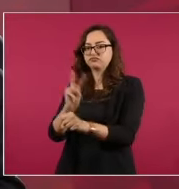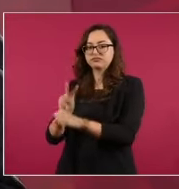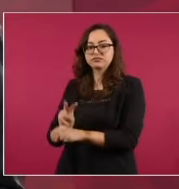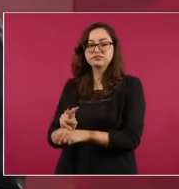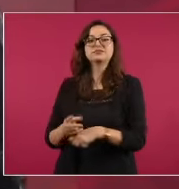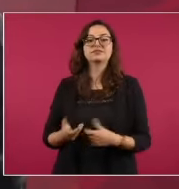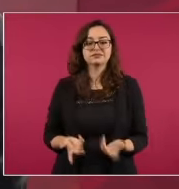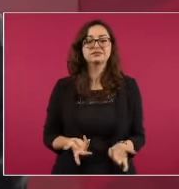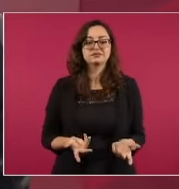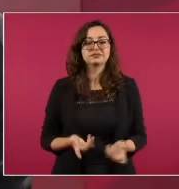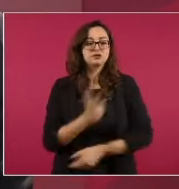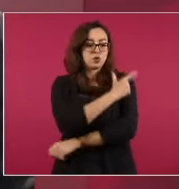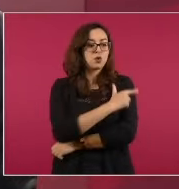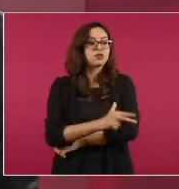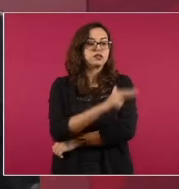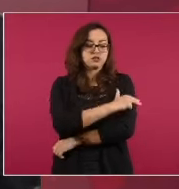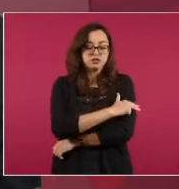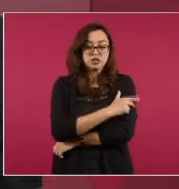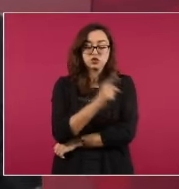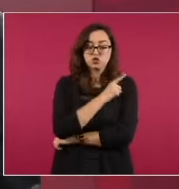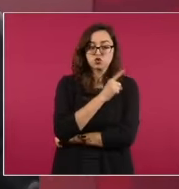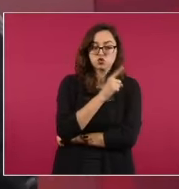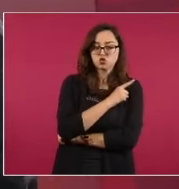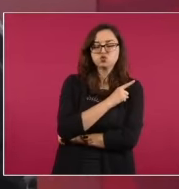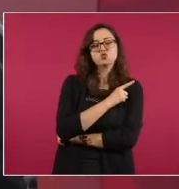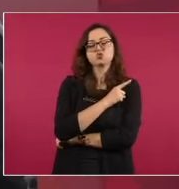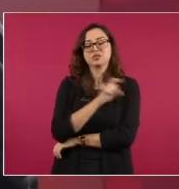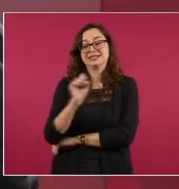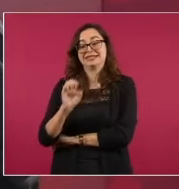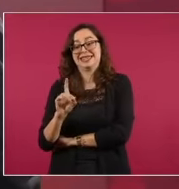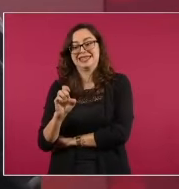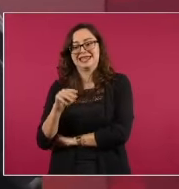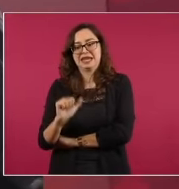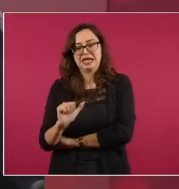con el apoyo de la Defensa y de Marina.